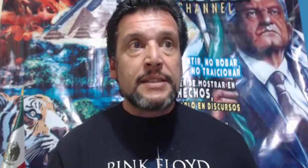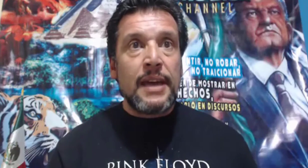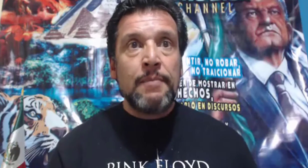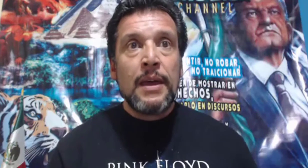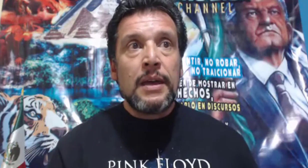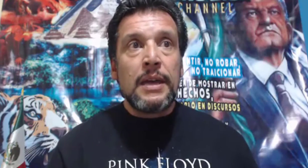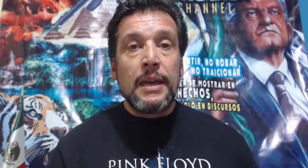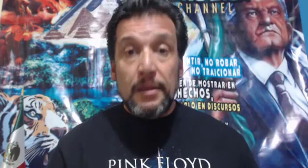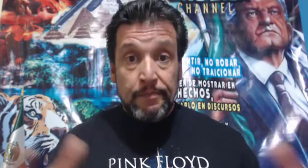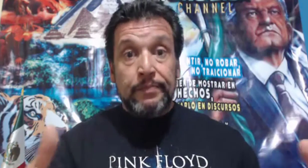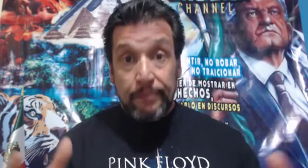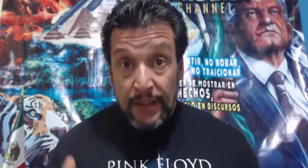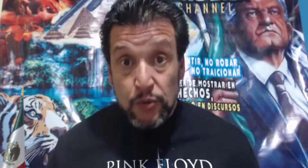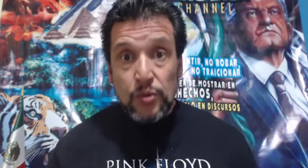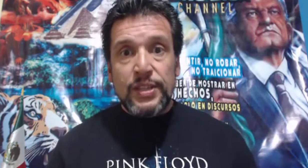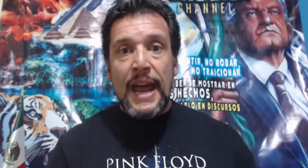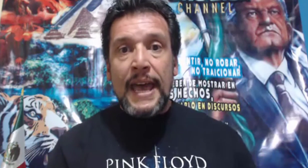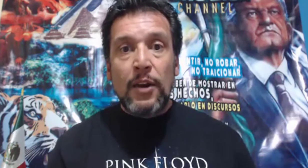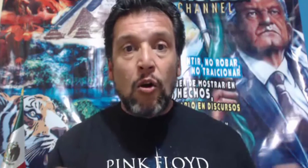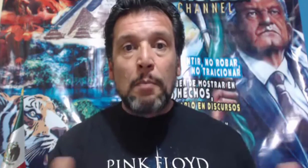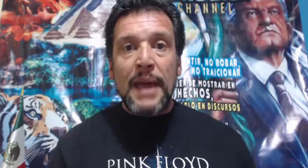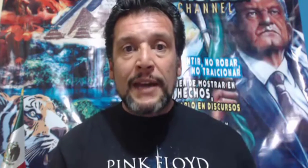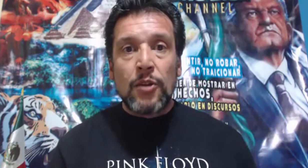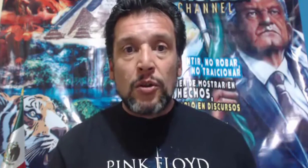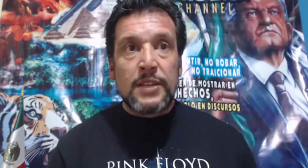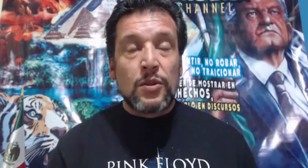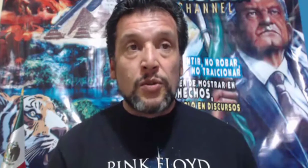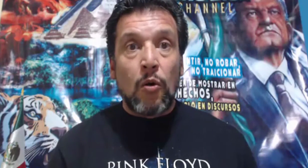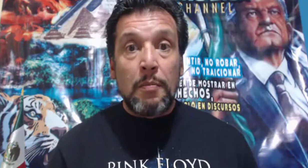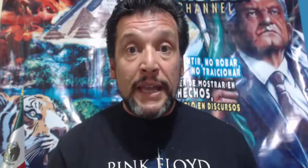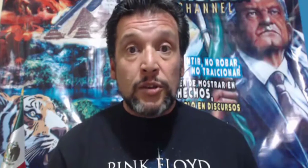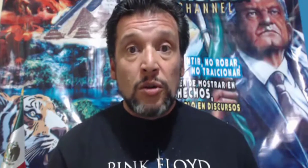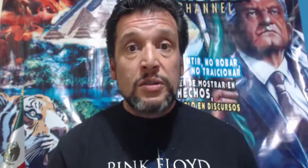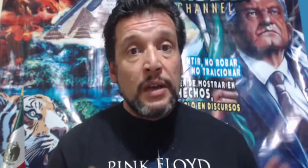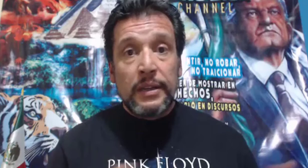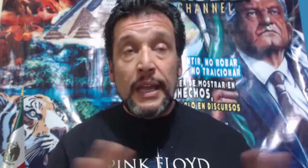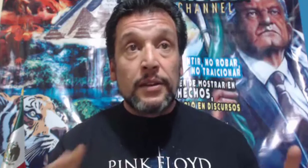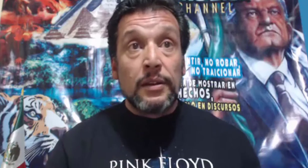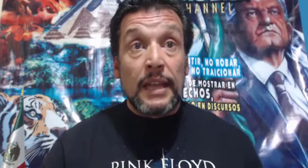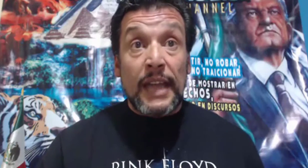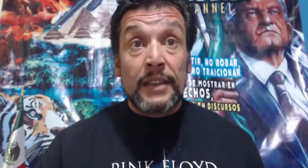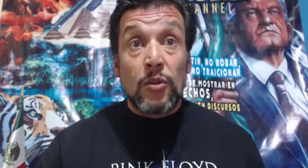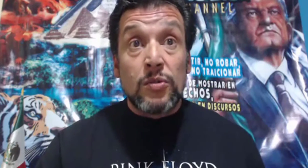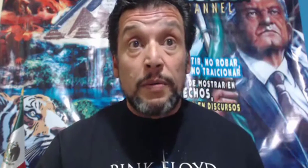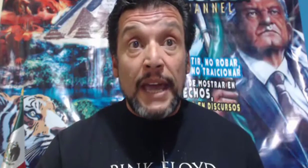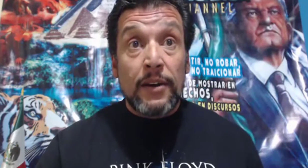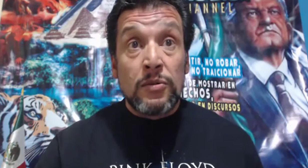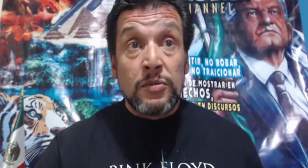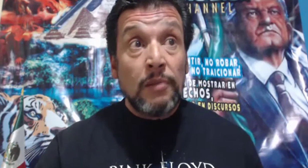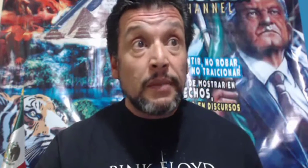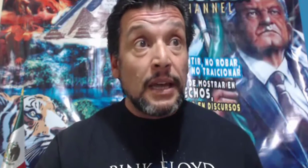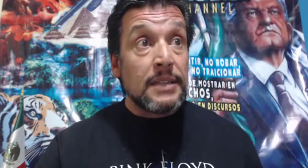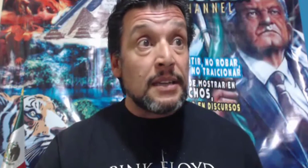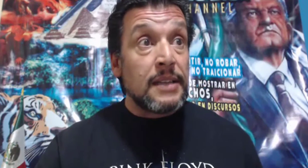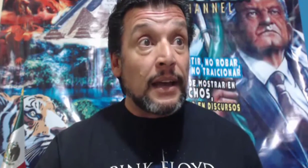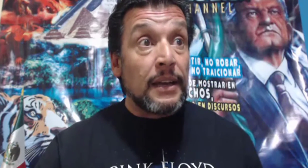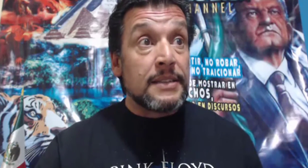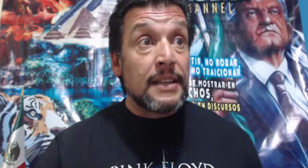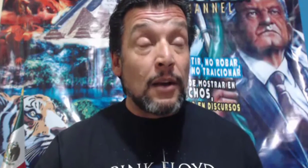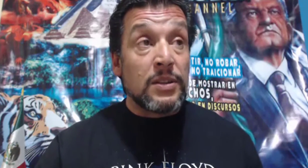para meterse y sustraer o copiar todos esos documentos de tantos gobiernos, ¿no?